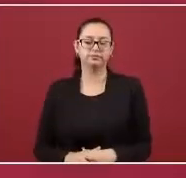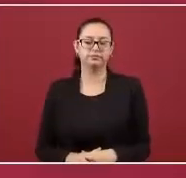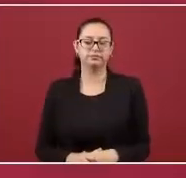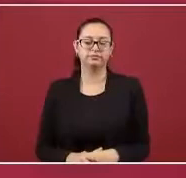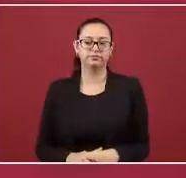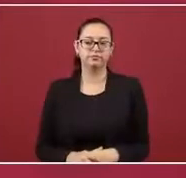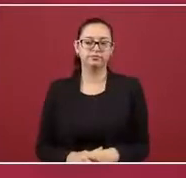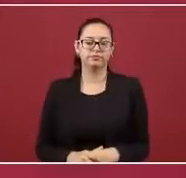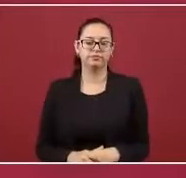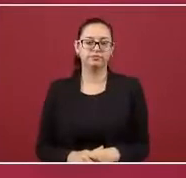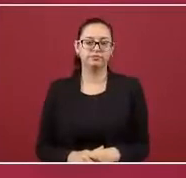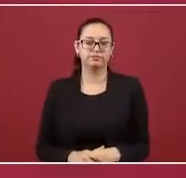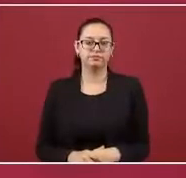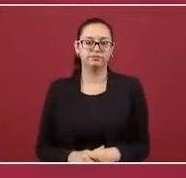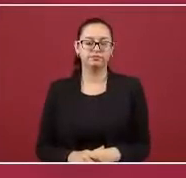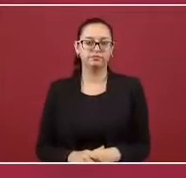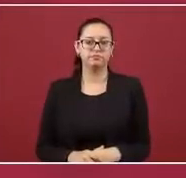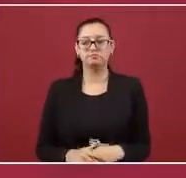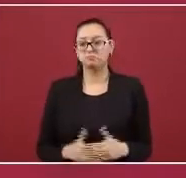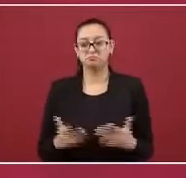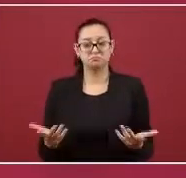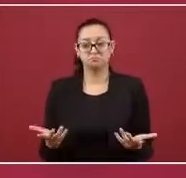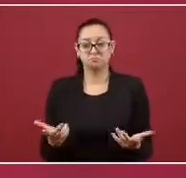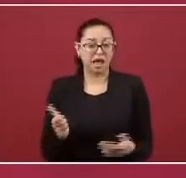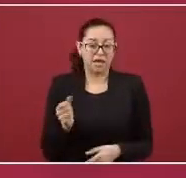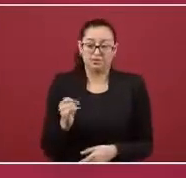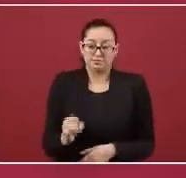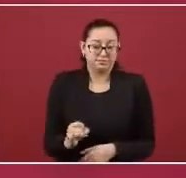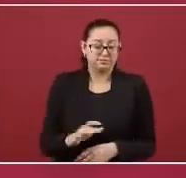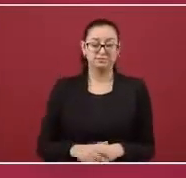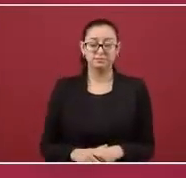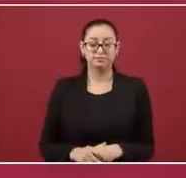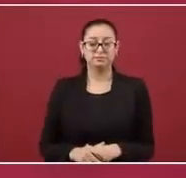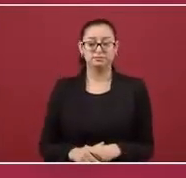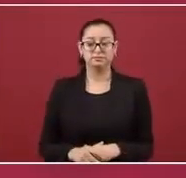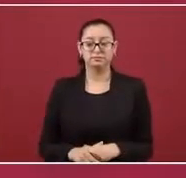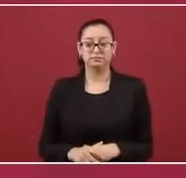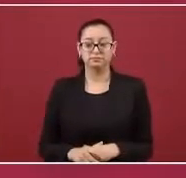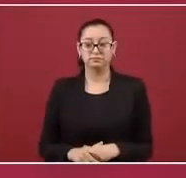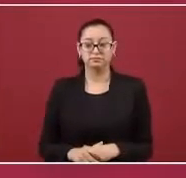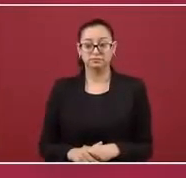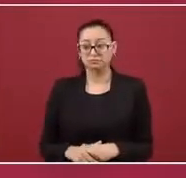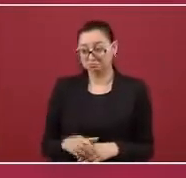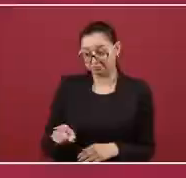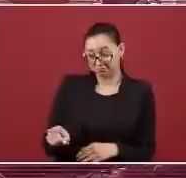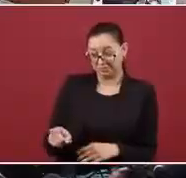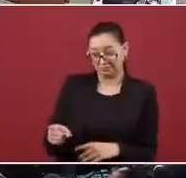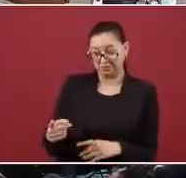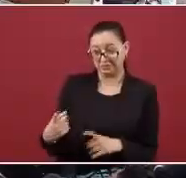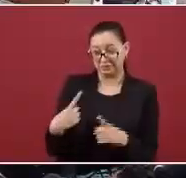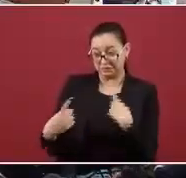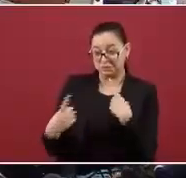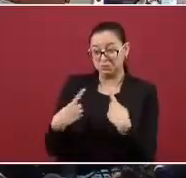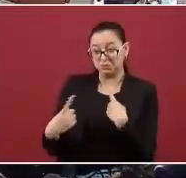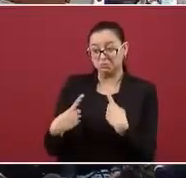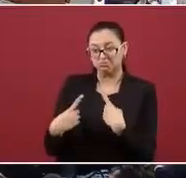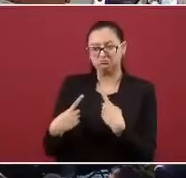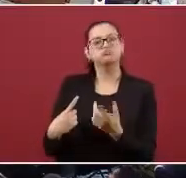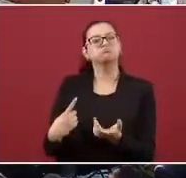Esa es la manera, pero este debate es muy